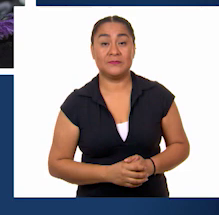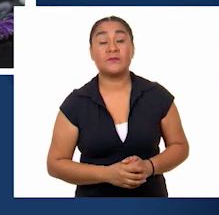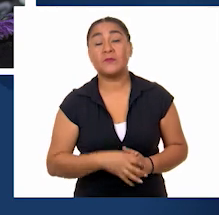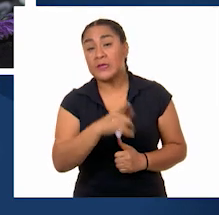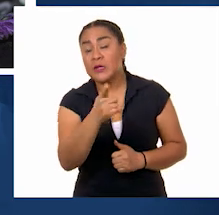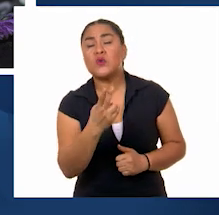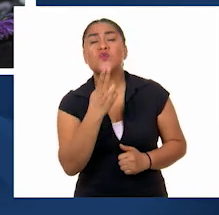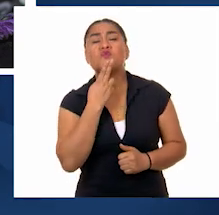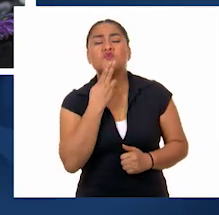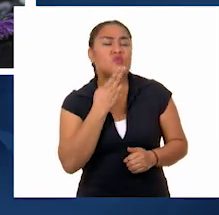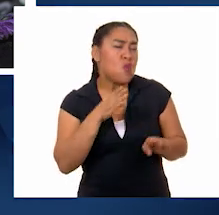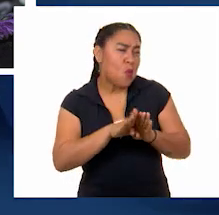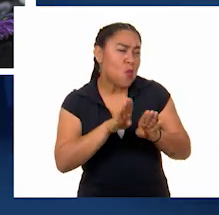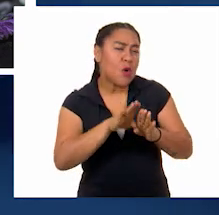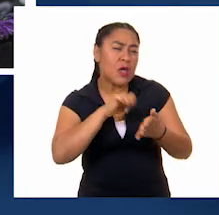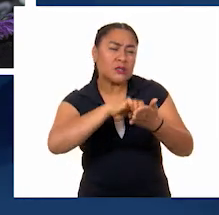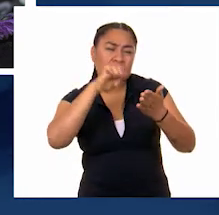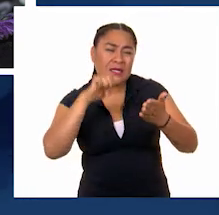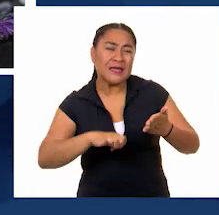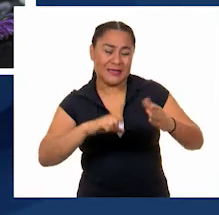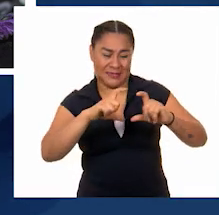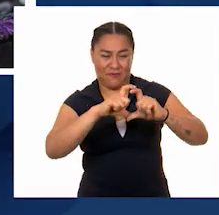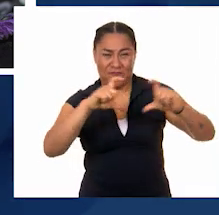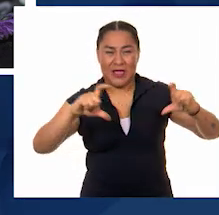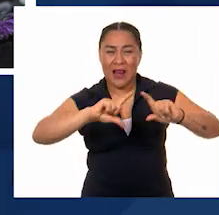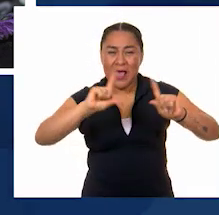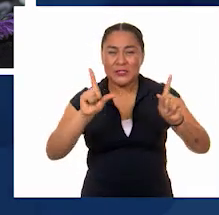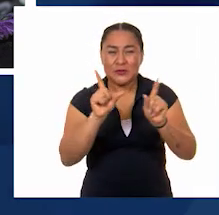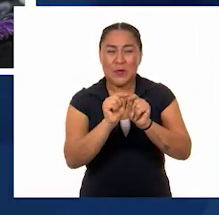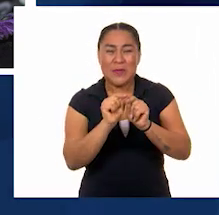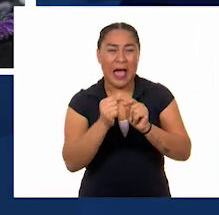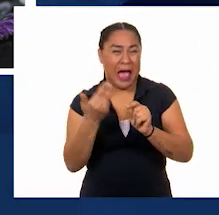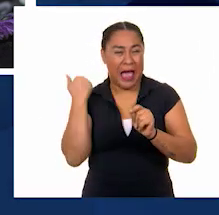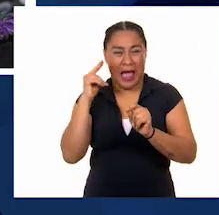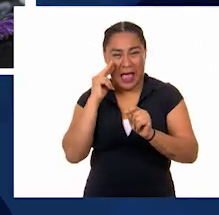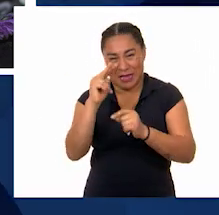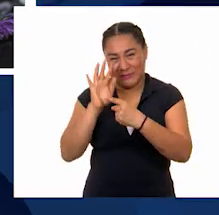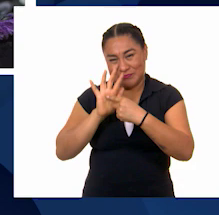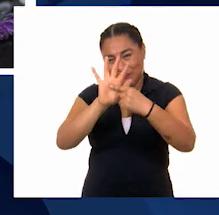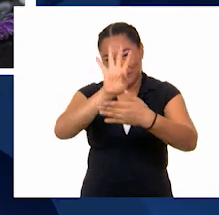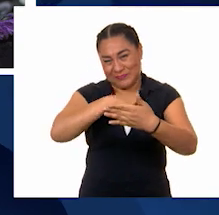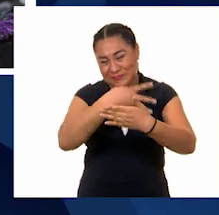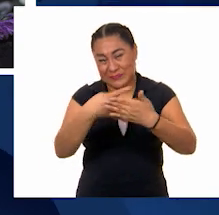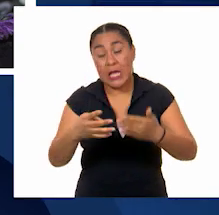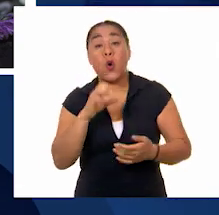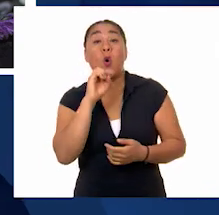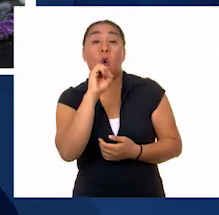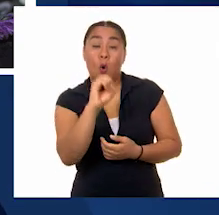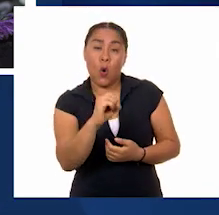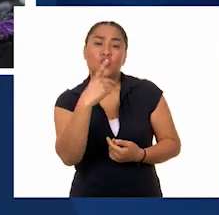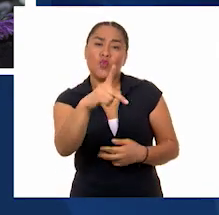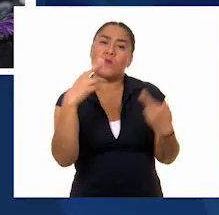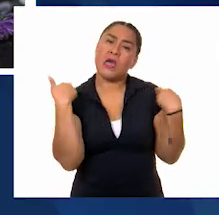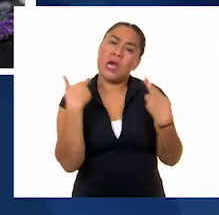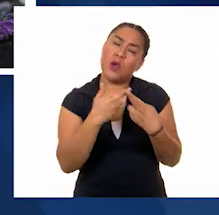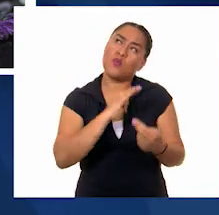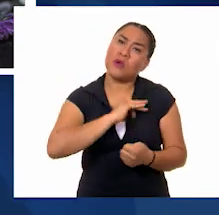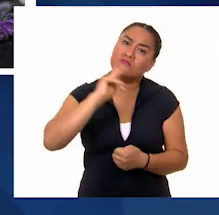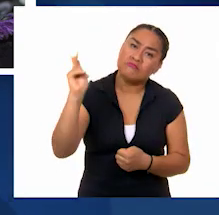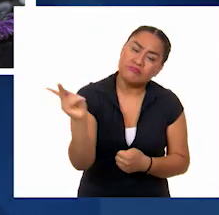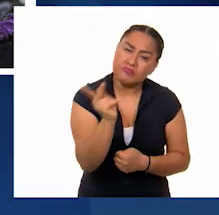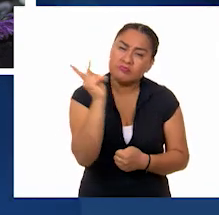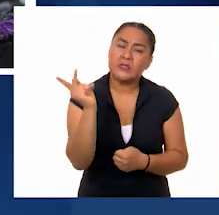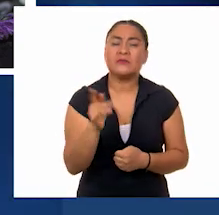Utilicen el ejemplo de ficha de resumen que les propusimos o, si les es posible, consulten a su maestra o maestro,